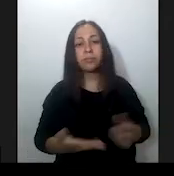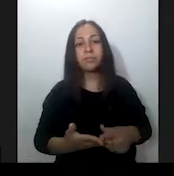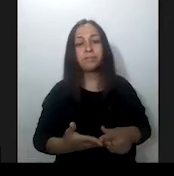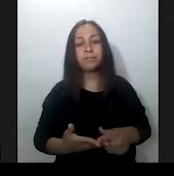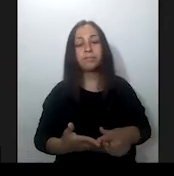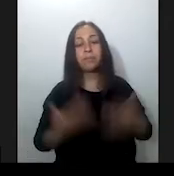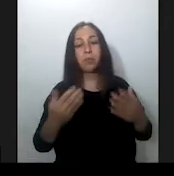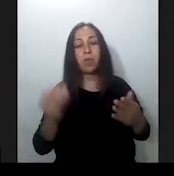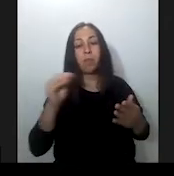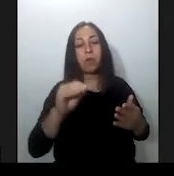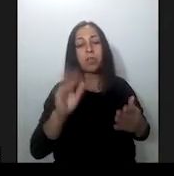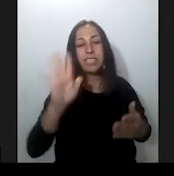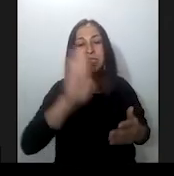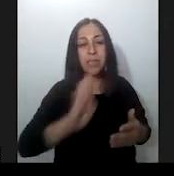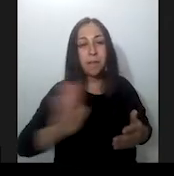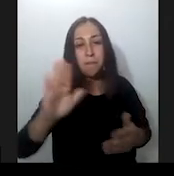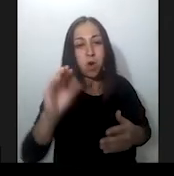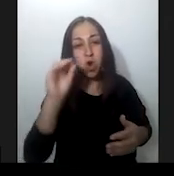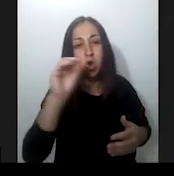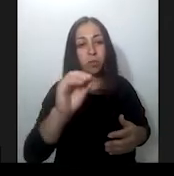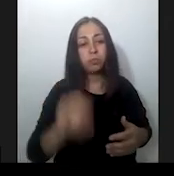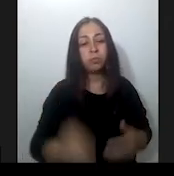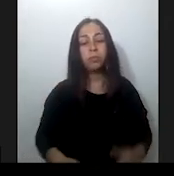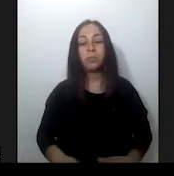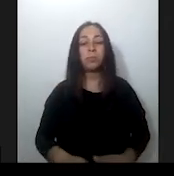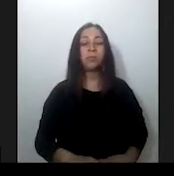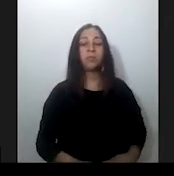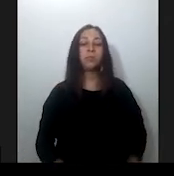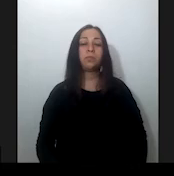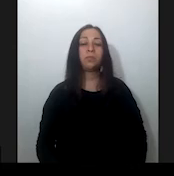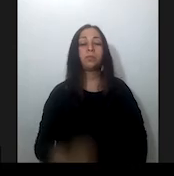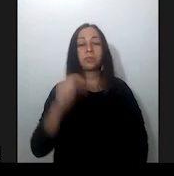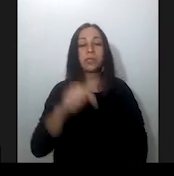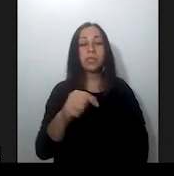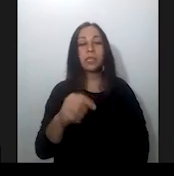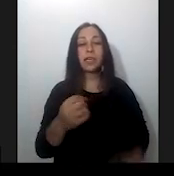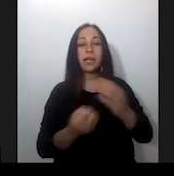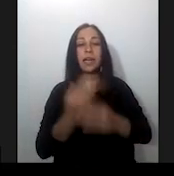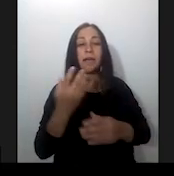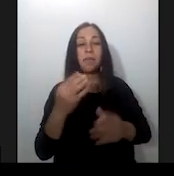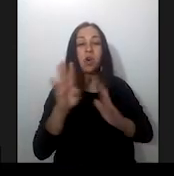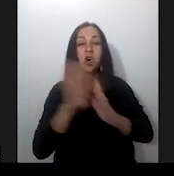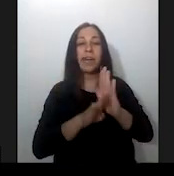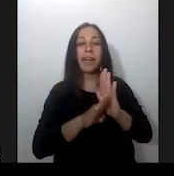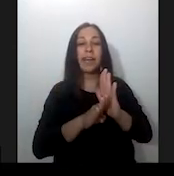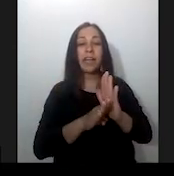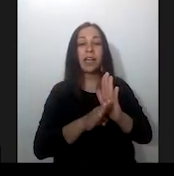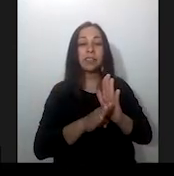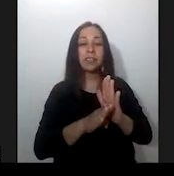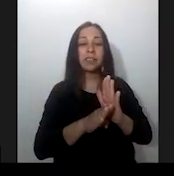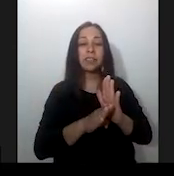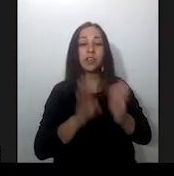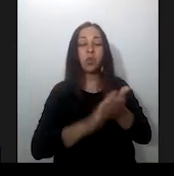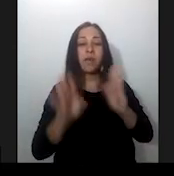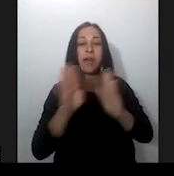¿no? Claramente. Podría ponerle algún símbolo, que se utiliza bastante. Pero en este caso vamos a crear una nueva